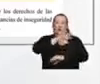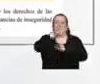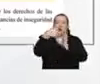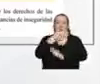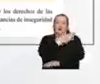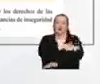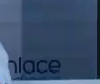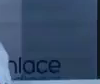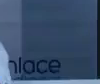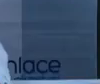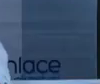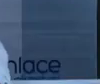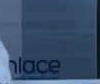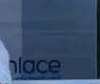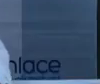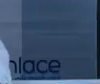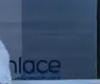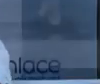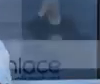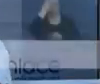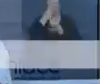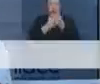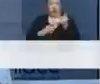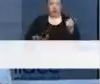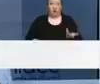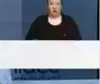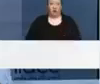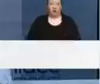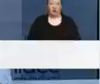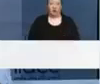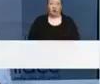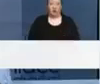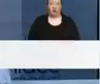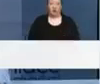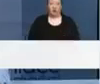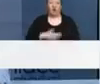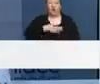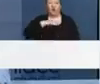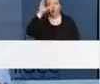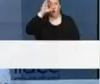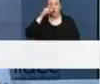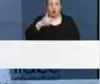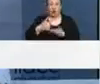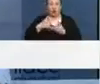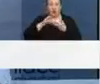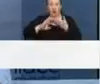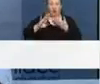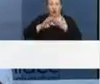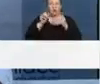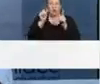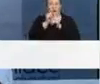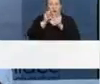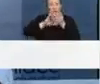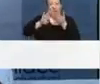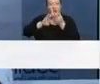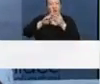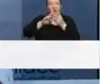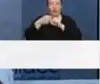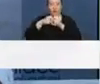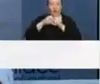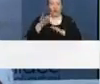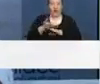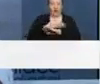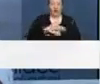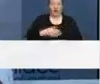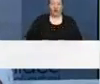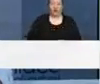en una inconsistencia terrible búscame bien que no está la buena parte del decreto no hay perdón en las pequeñas fallas que tenemos se nos anticipe pero